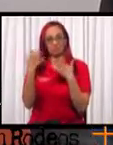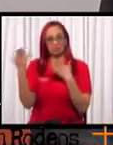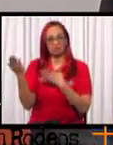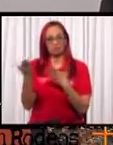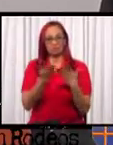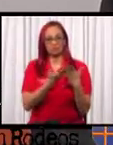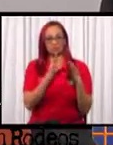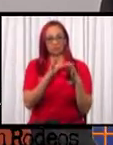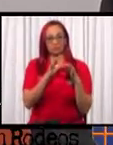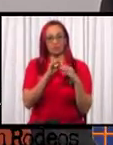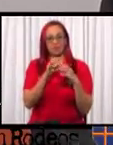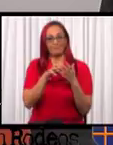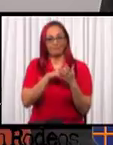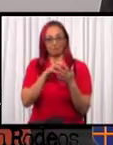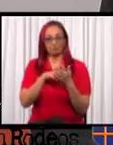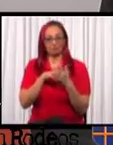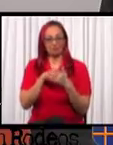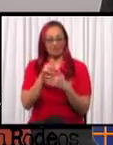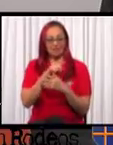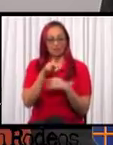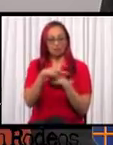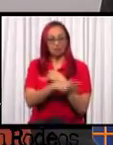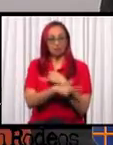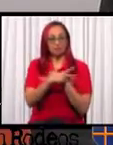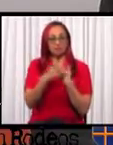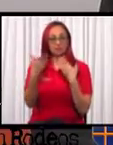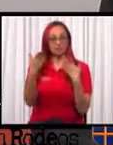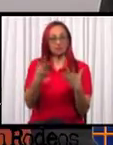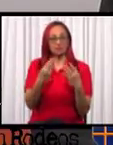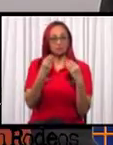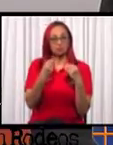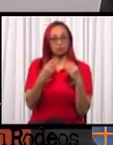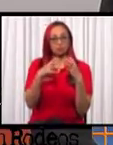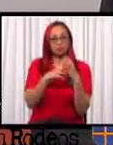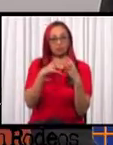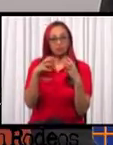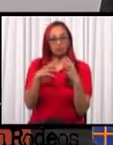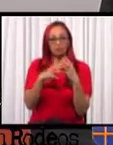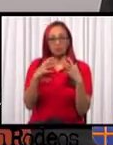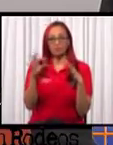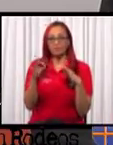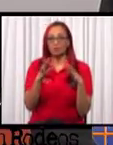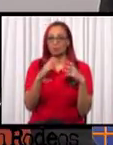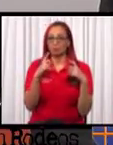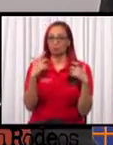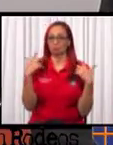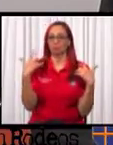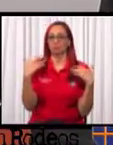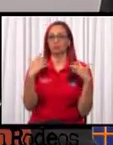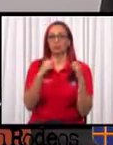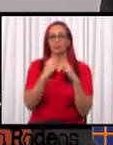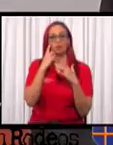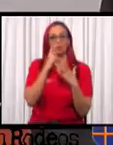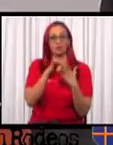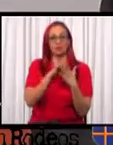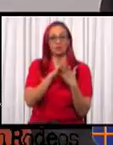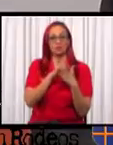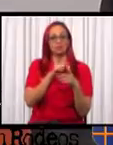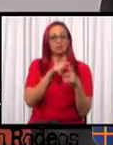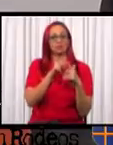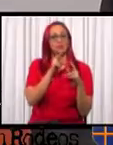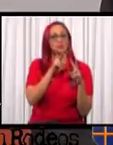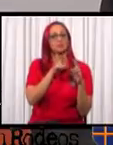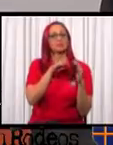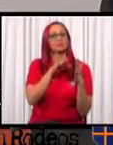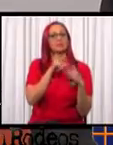arroz. Estos países importan cantidades de arroz en forma exorbitante, con lo cual nos vemos ante el peligro de